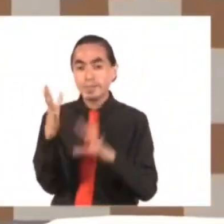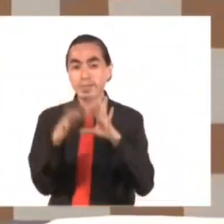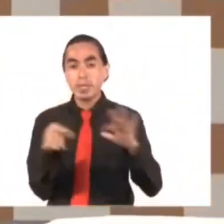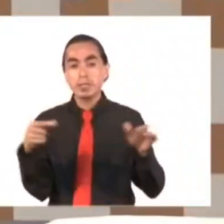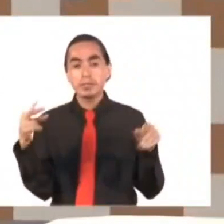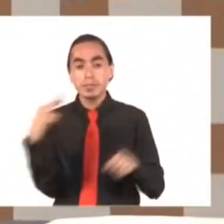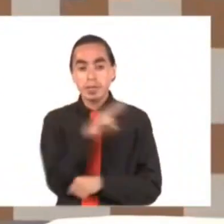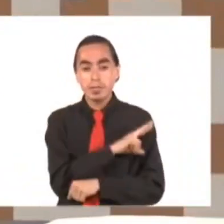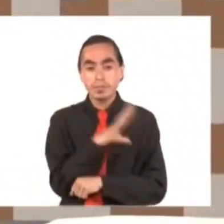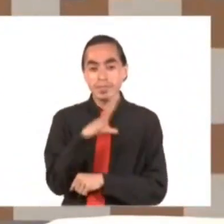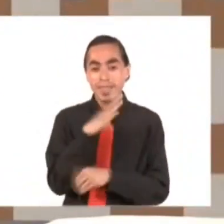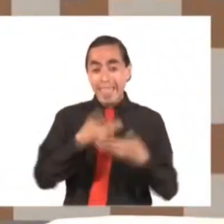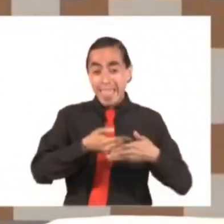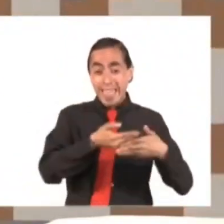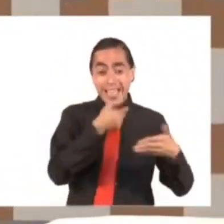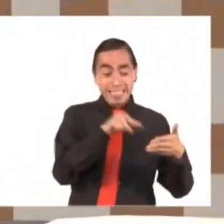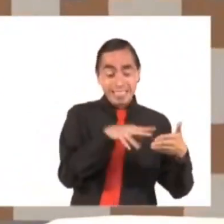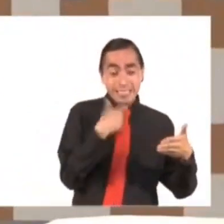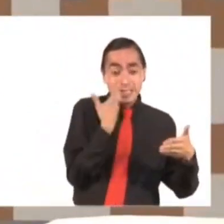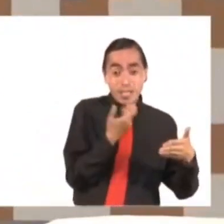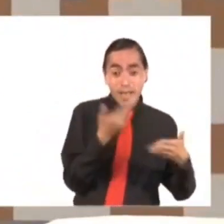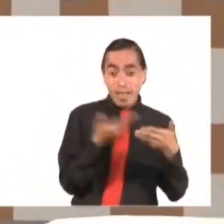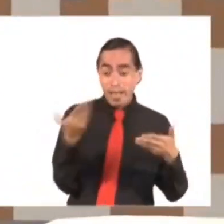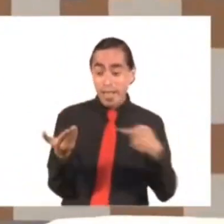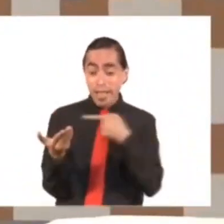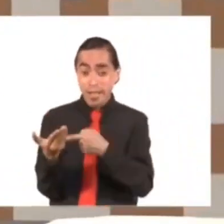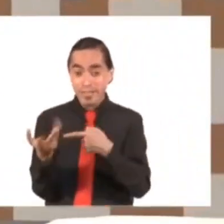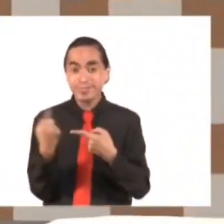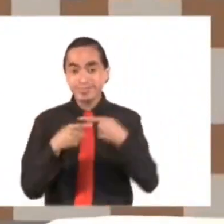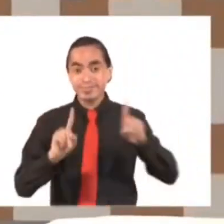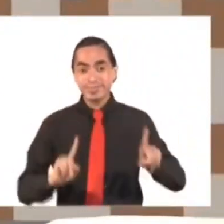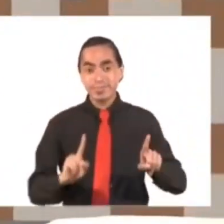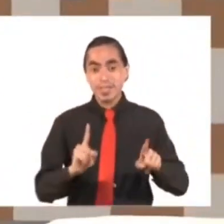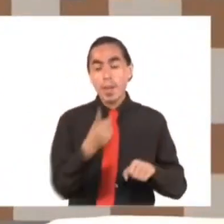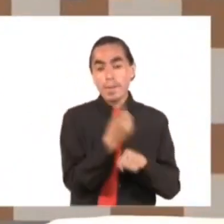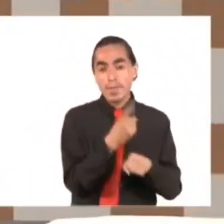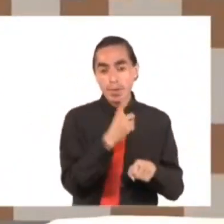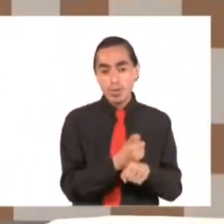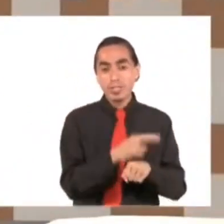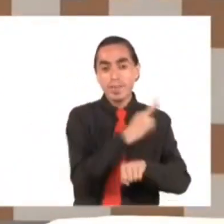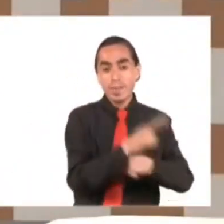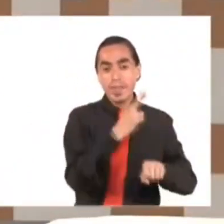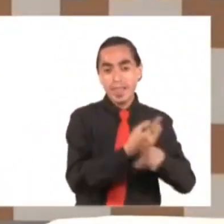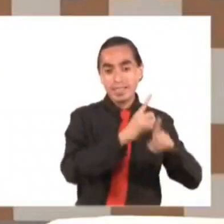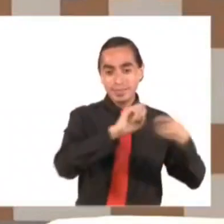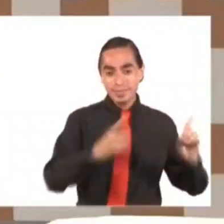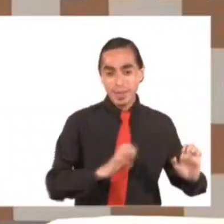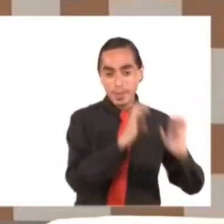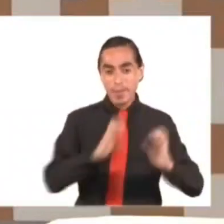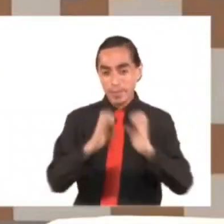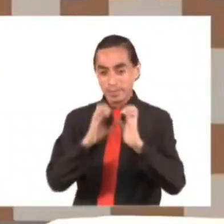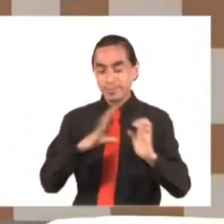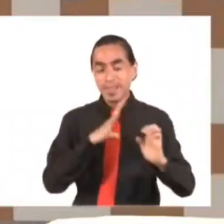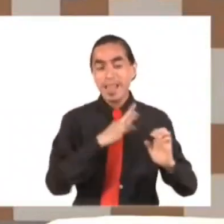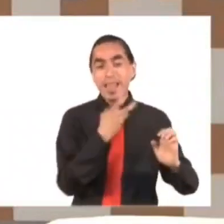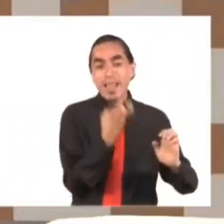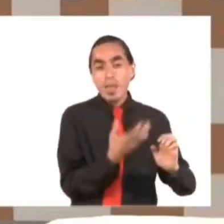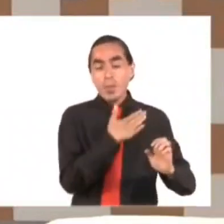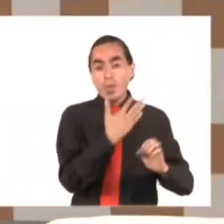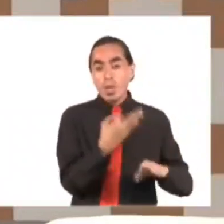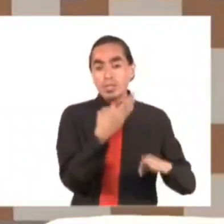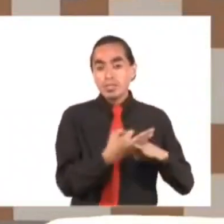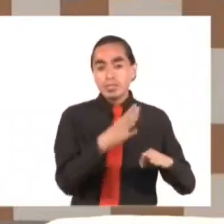cómo estaba el antes y cómo será el después. En primer lugar, los trámites de desarrollo urbano. Estamos generando